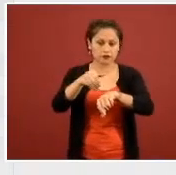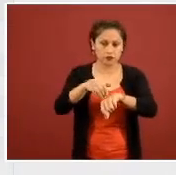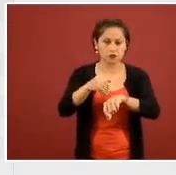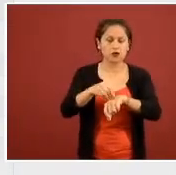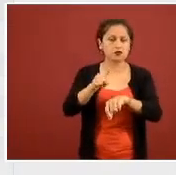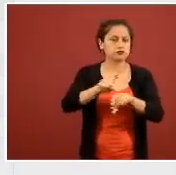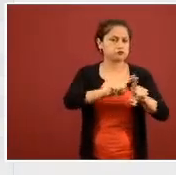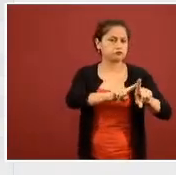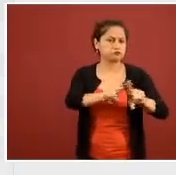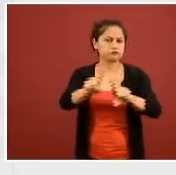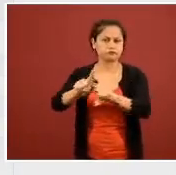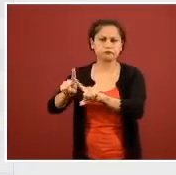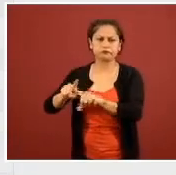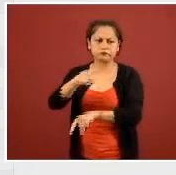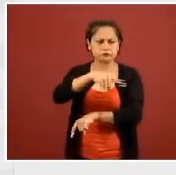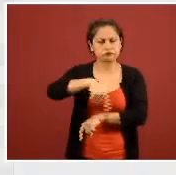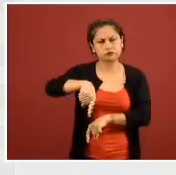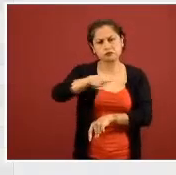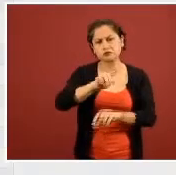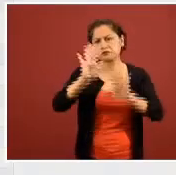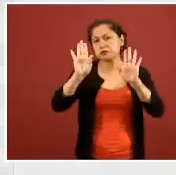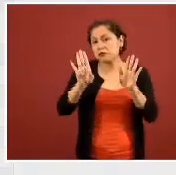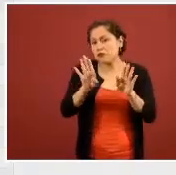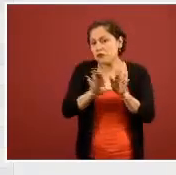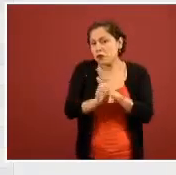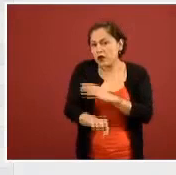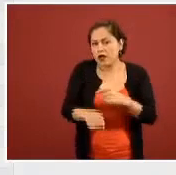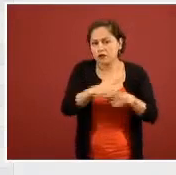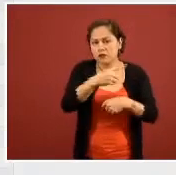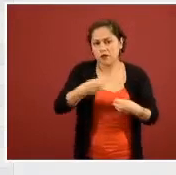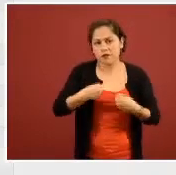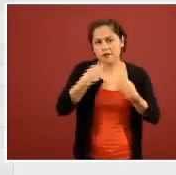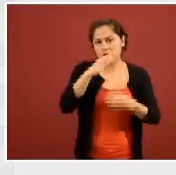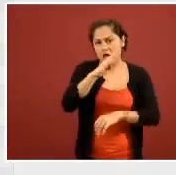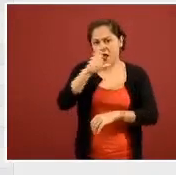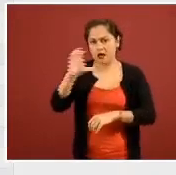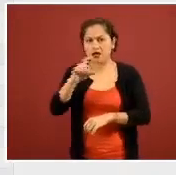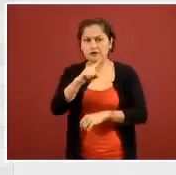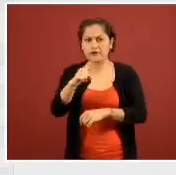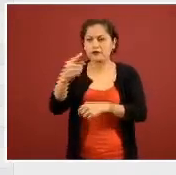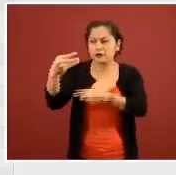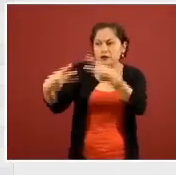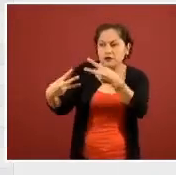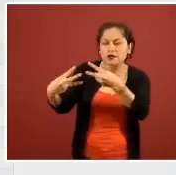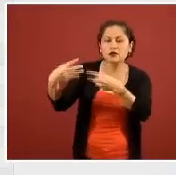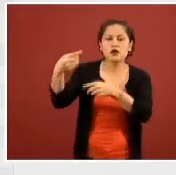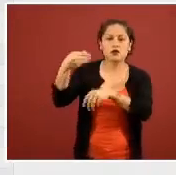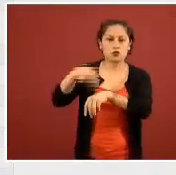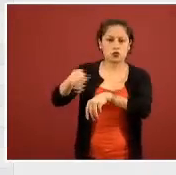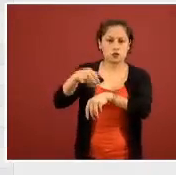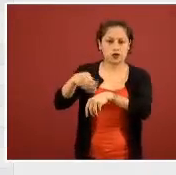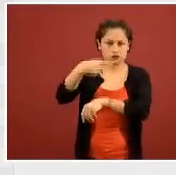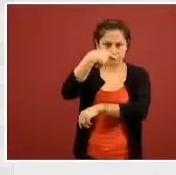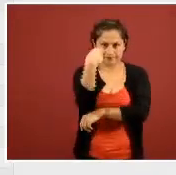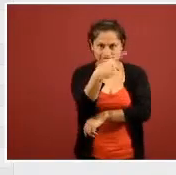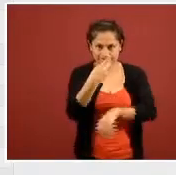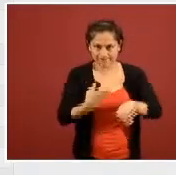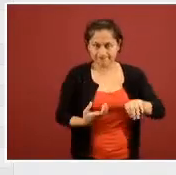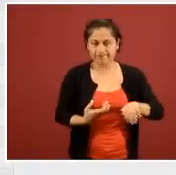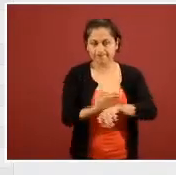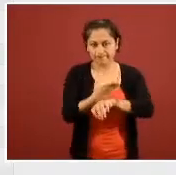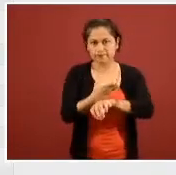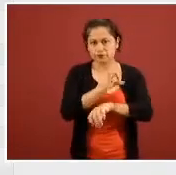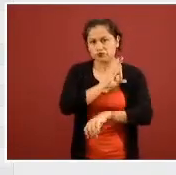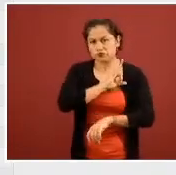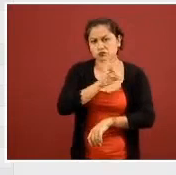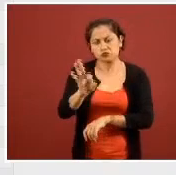los números a los que usted que vive en Baja California puede llamar, a estos 4 números específicamente de Baja